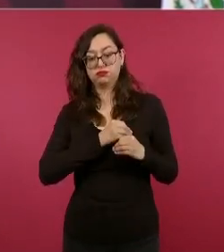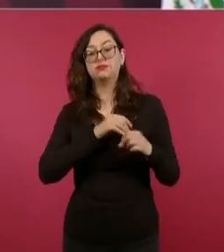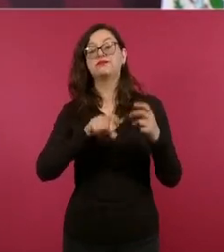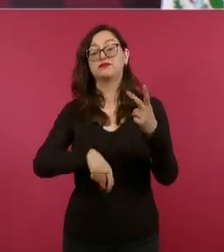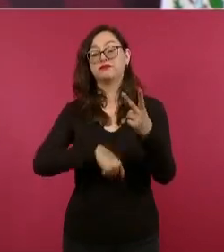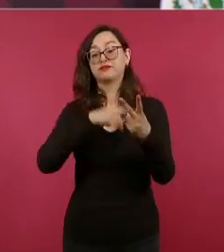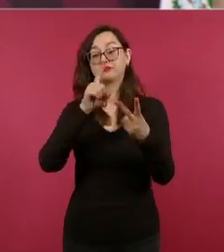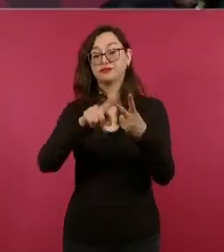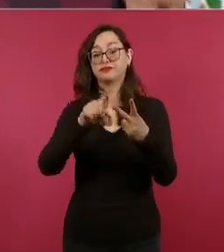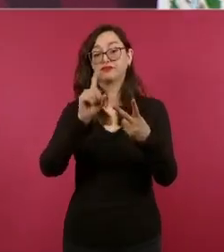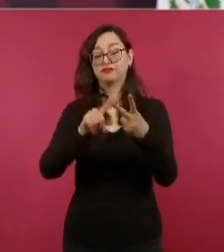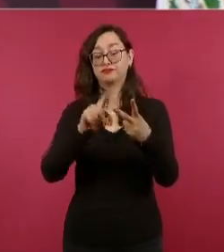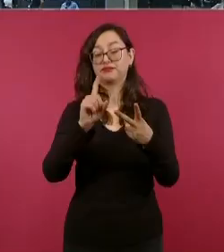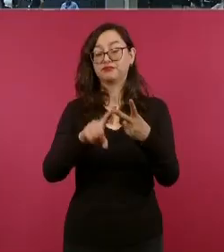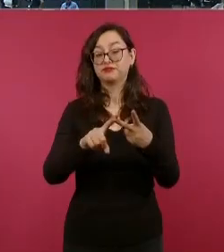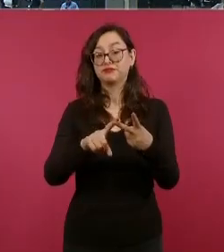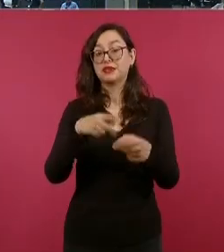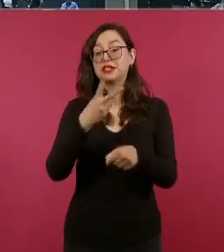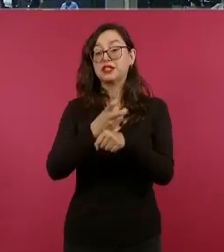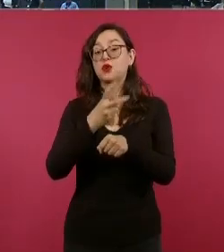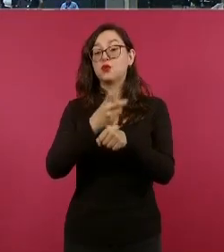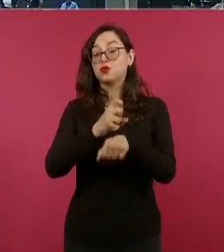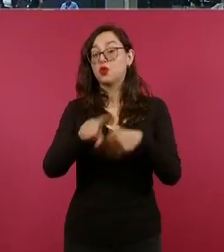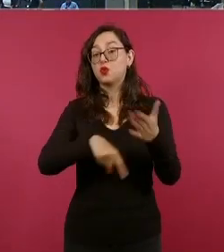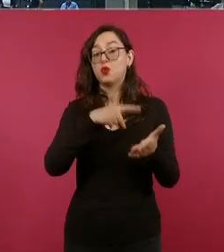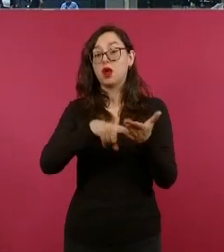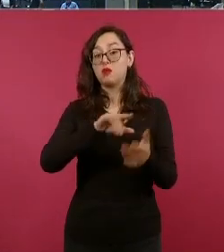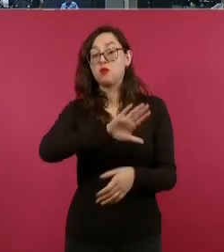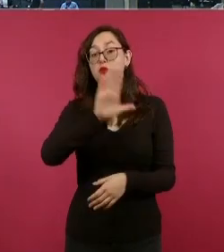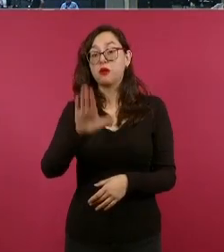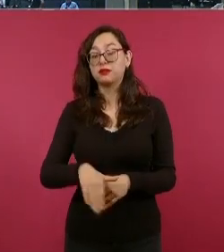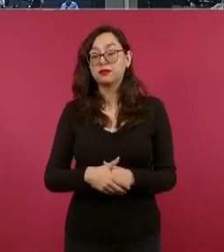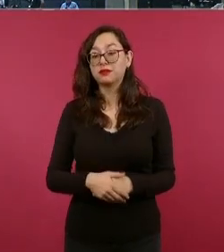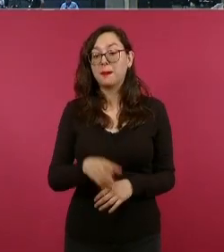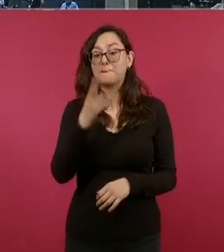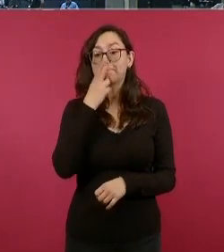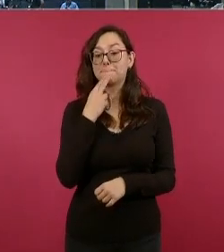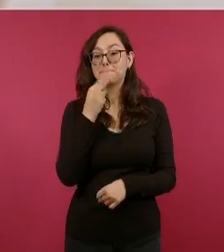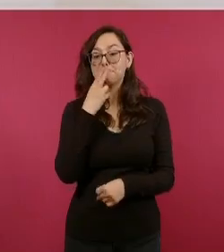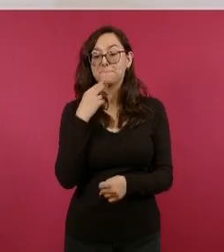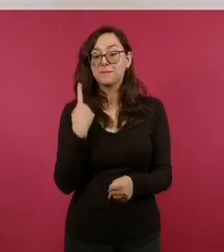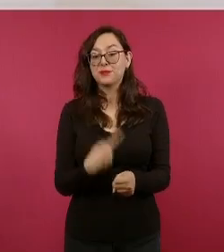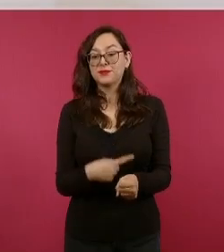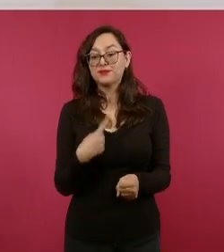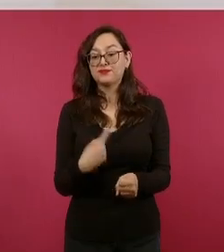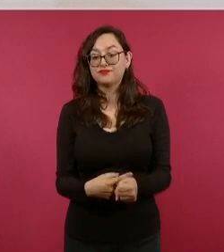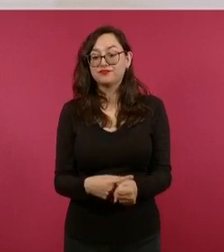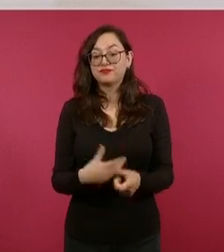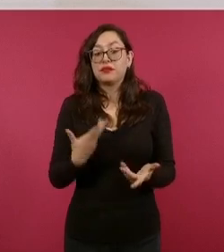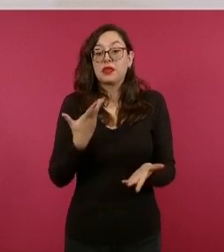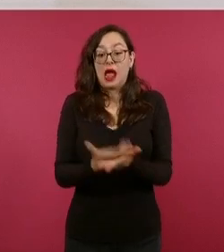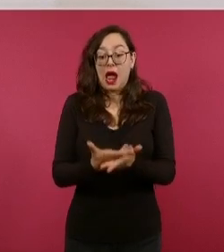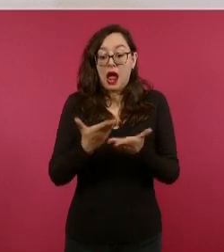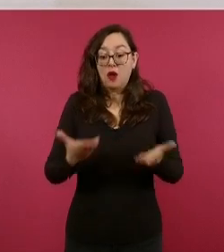porque se olvidaron durante mucho tiempo de prevenir.